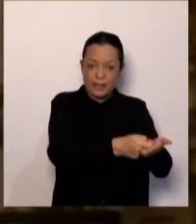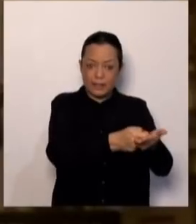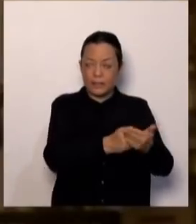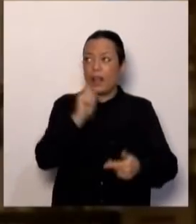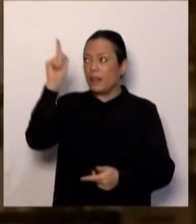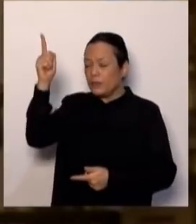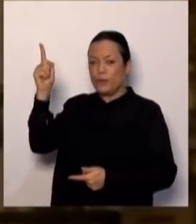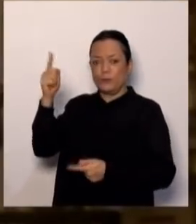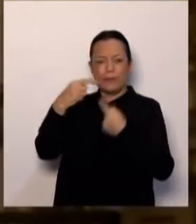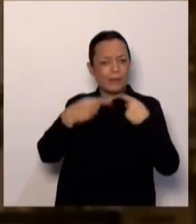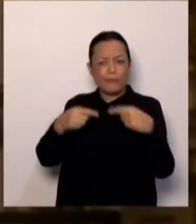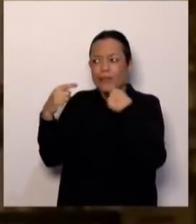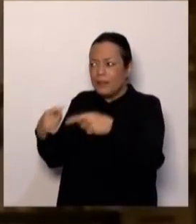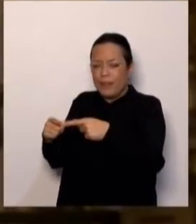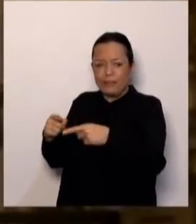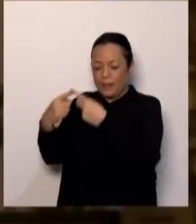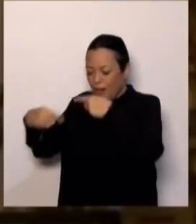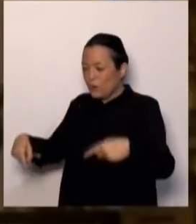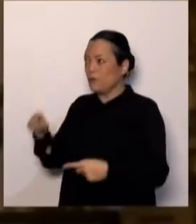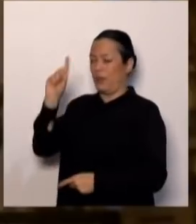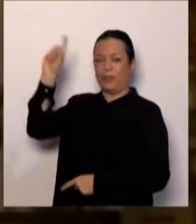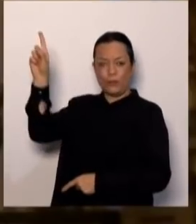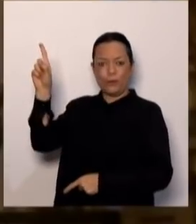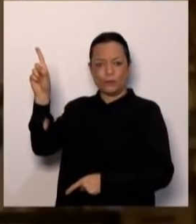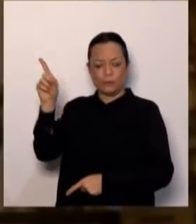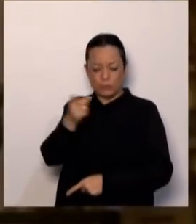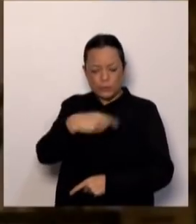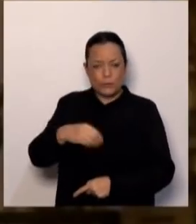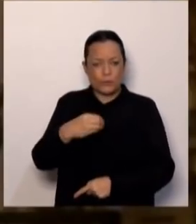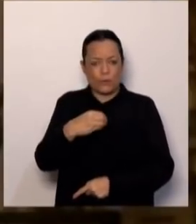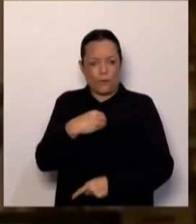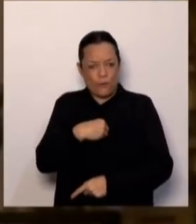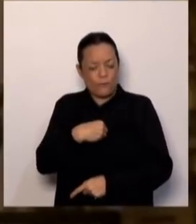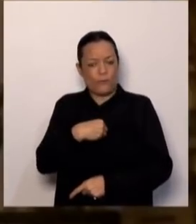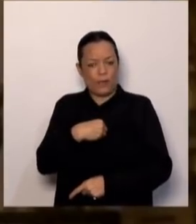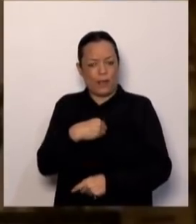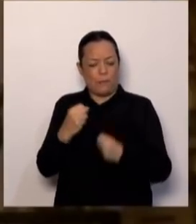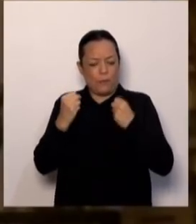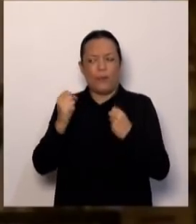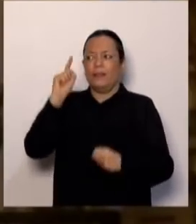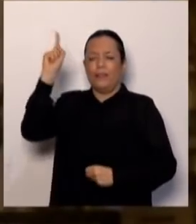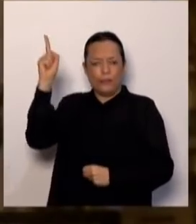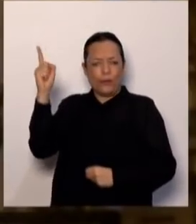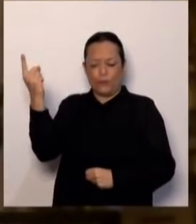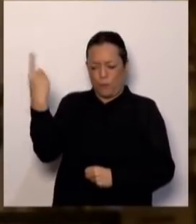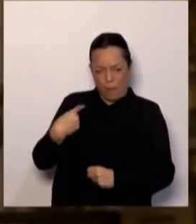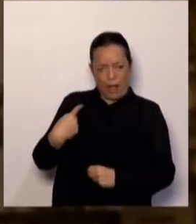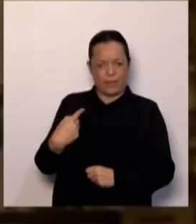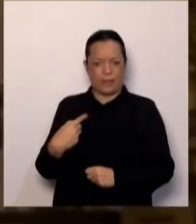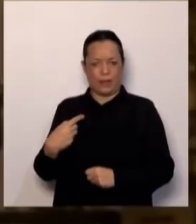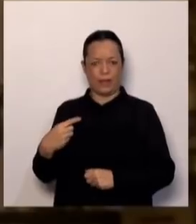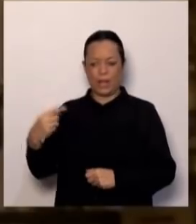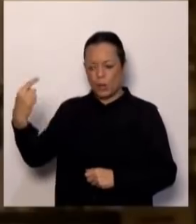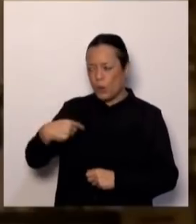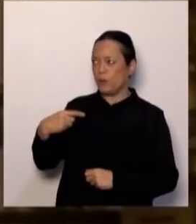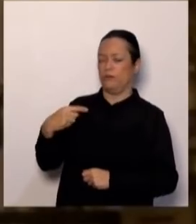pagar los impuestos. Como creyentes es el poder de Dios quien nos rige. No en contra de las leyes